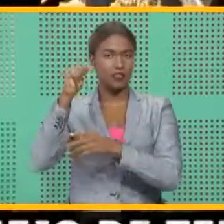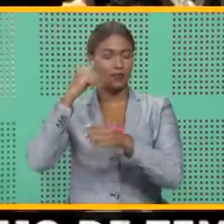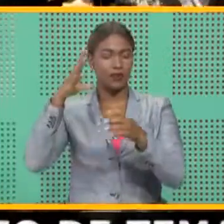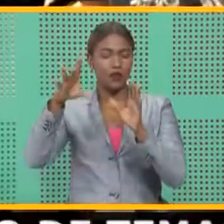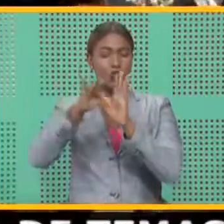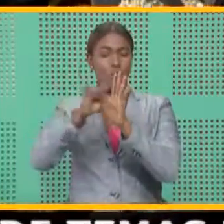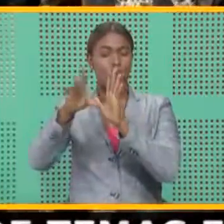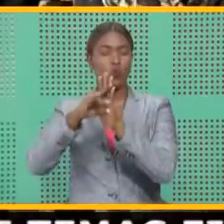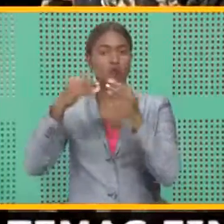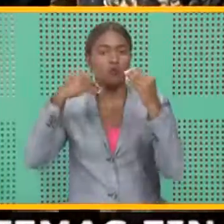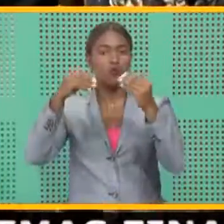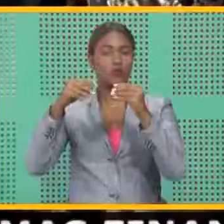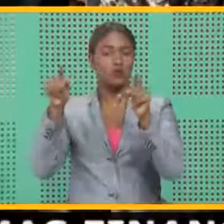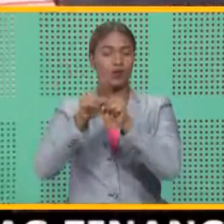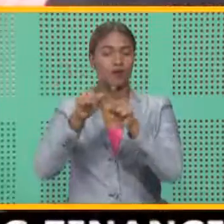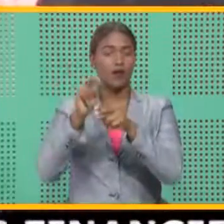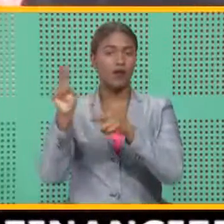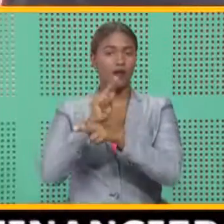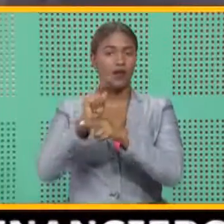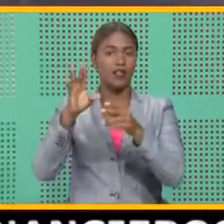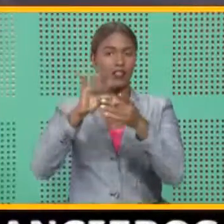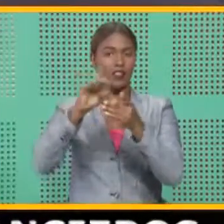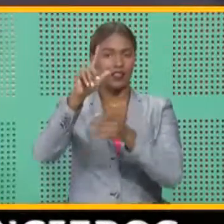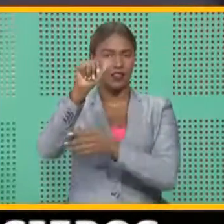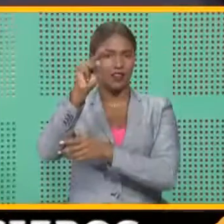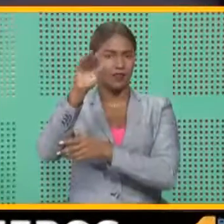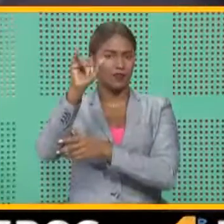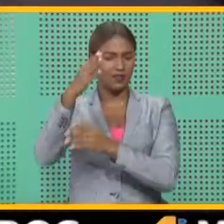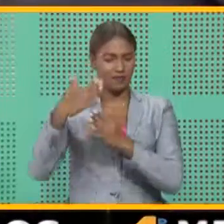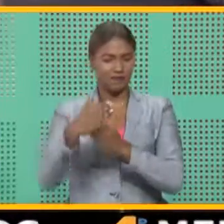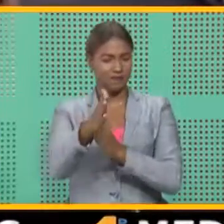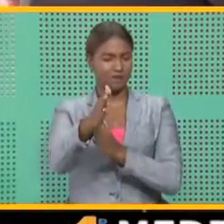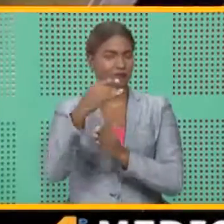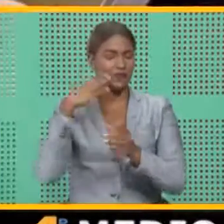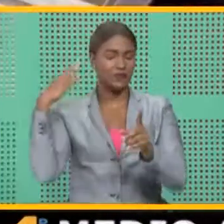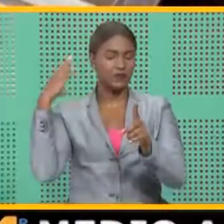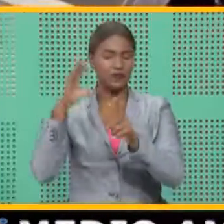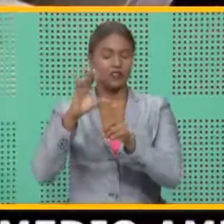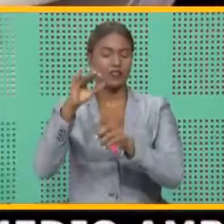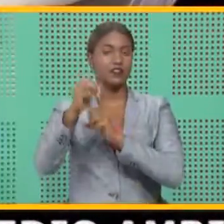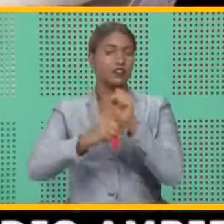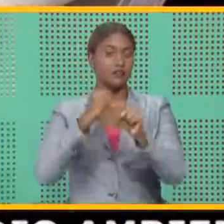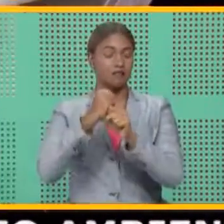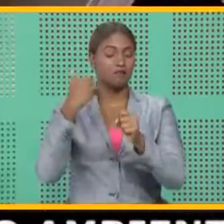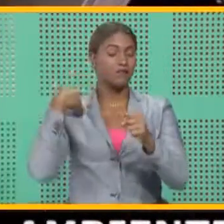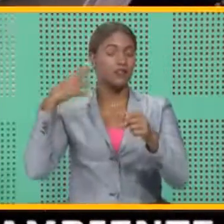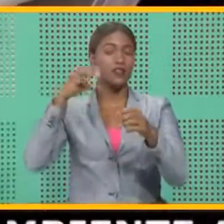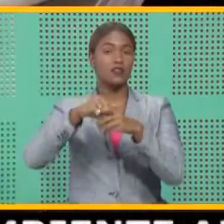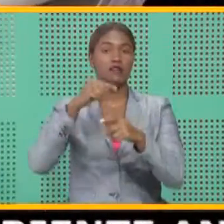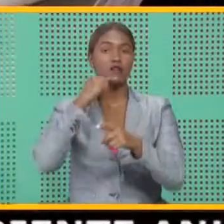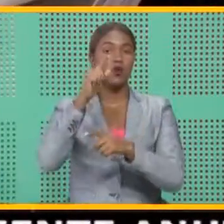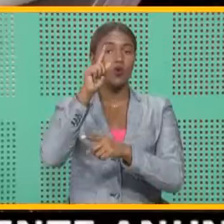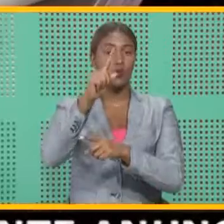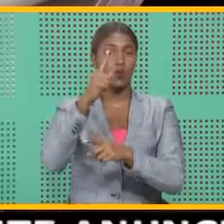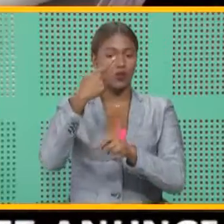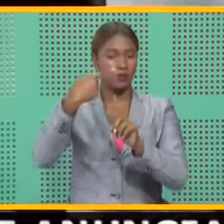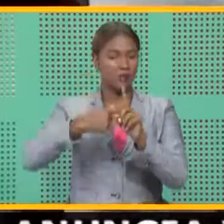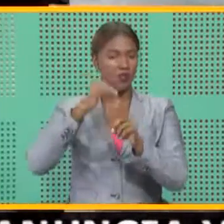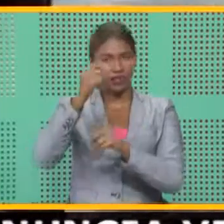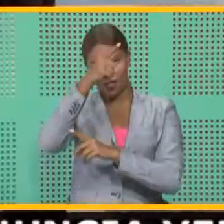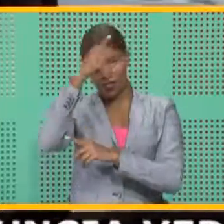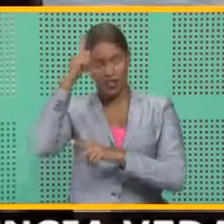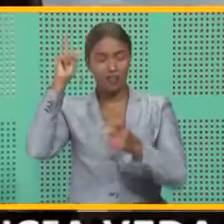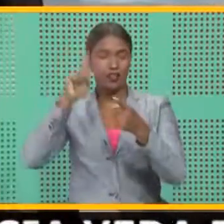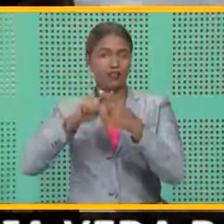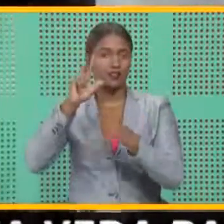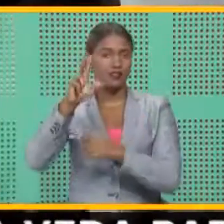captura, comercialización y consumo del lambí correspondiente a este año, que abarca desde el 1 de este mes de julio